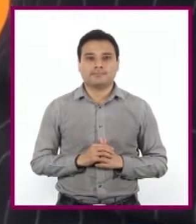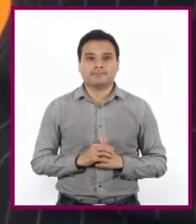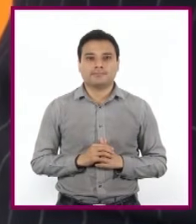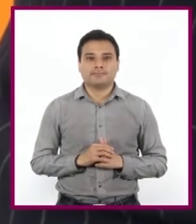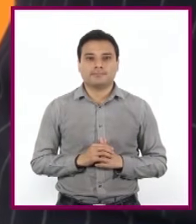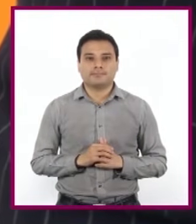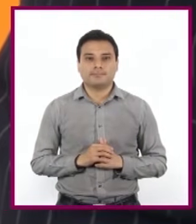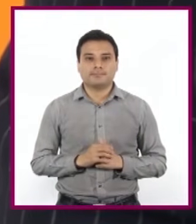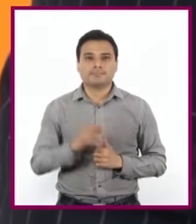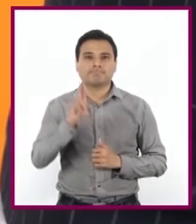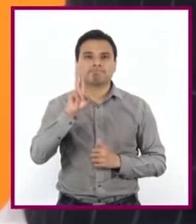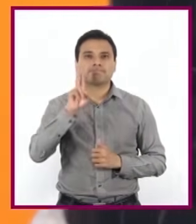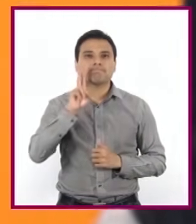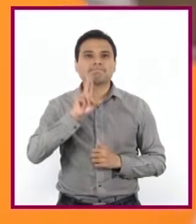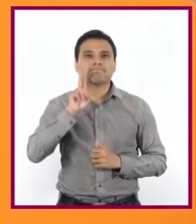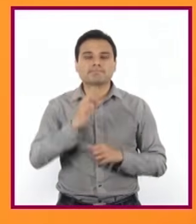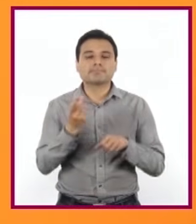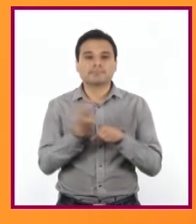y observamos lo que sucede.